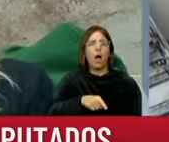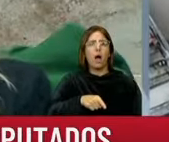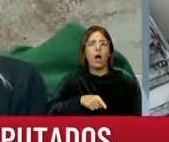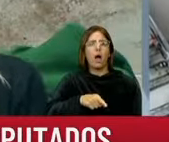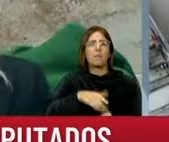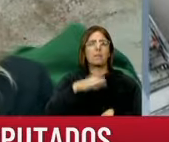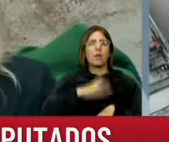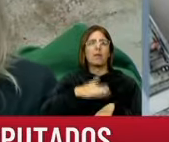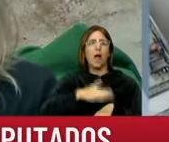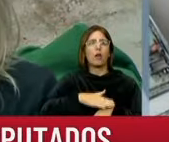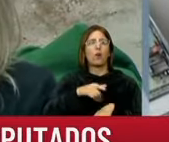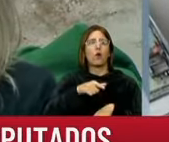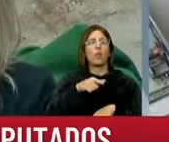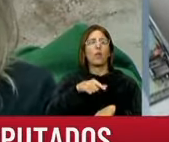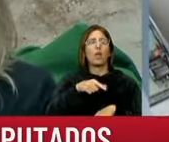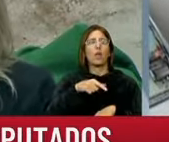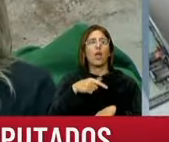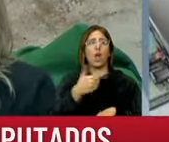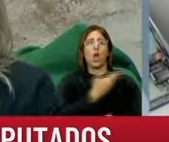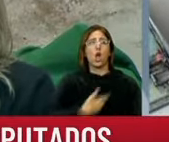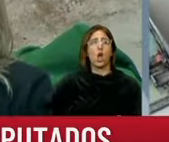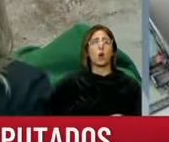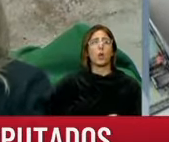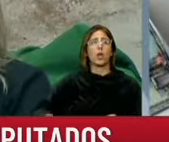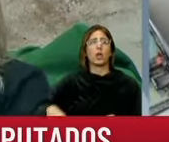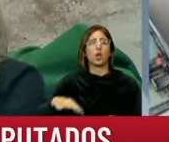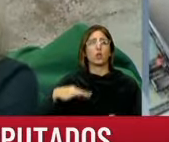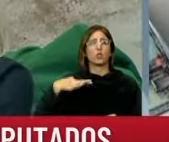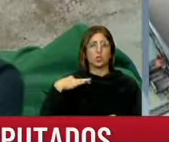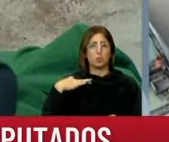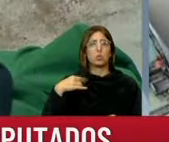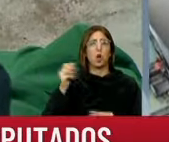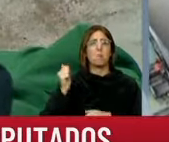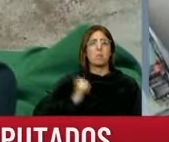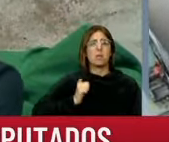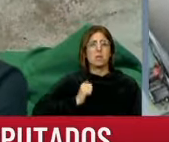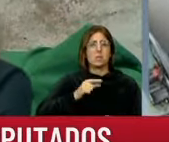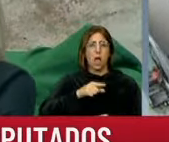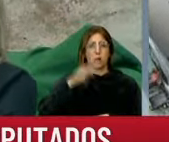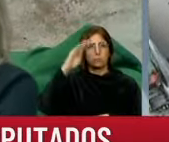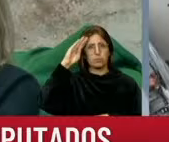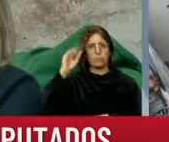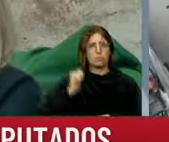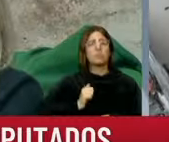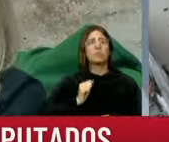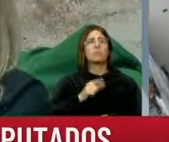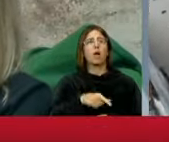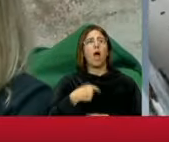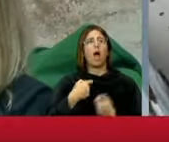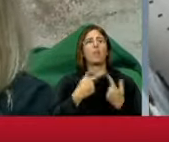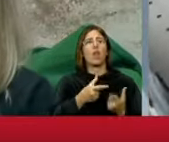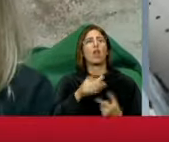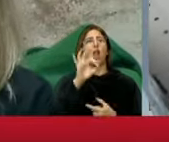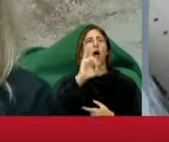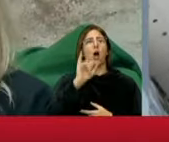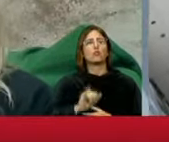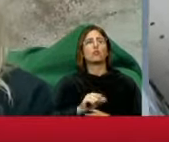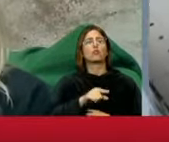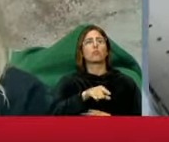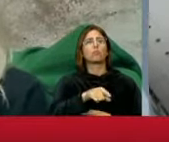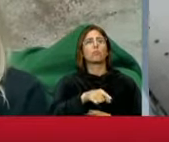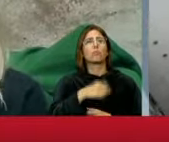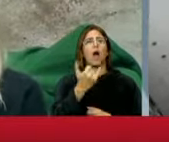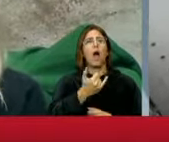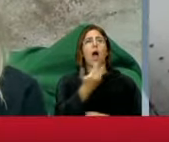Cristina y se te pasa. Muy bien. Sí, claro, totalmente. Eso pasó el sábado, sí, ¿o no? Sí, sí, tremendo.